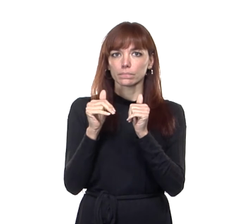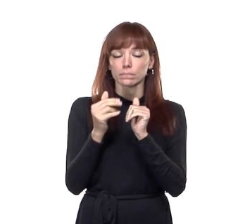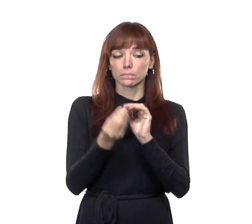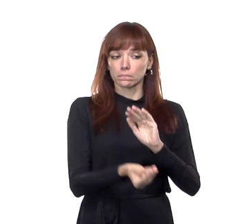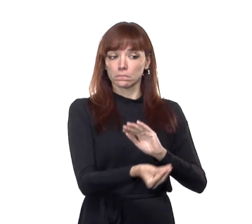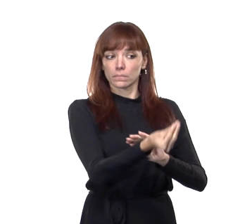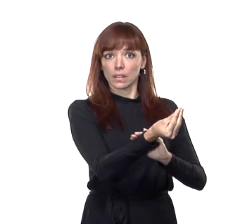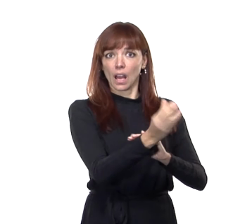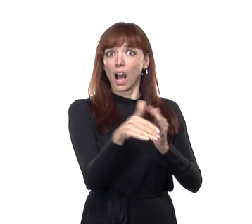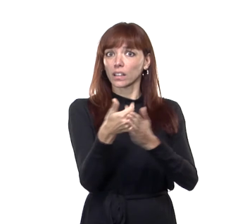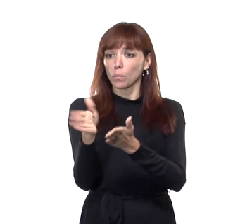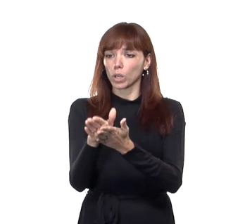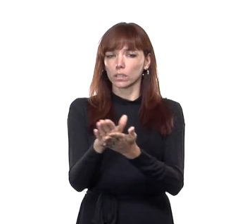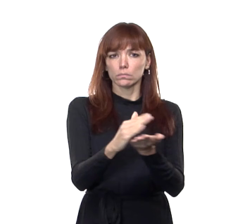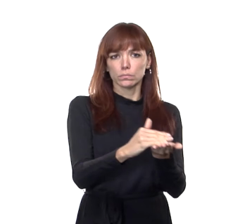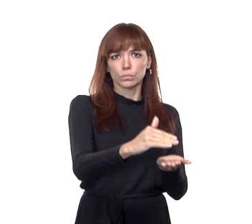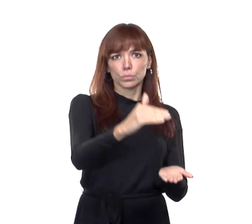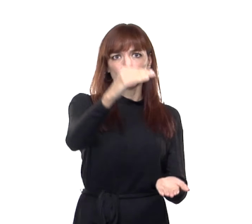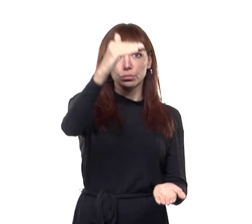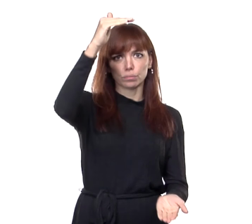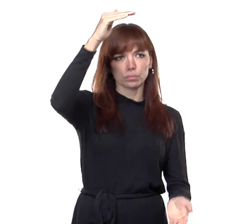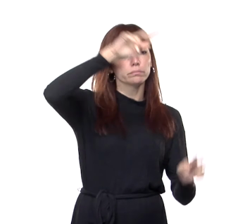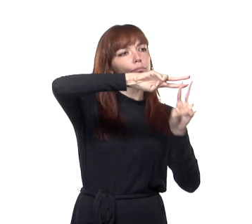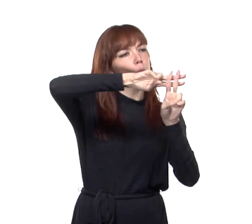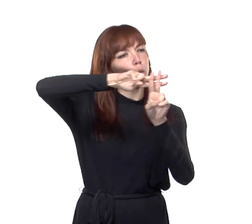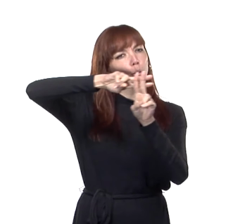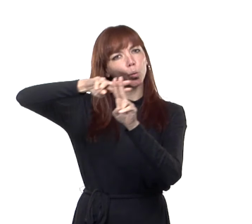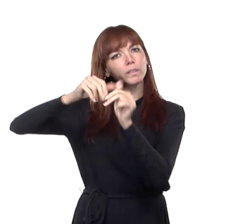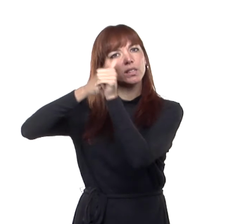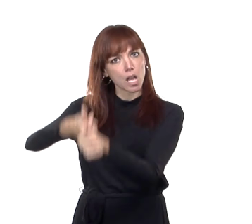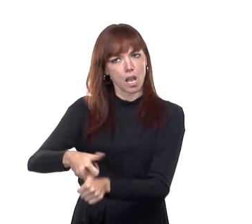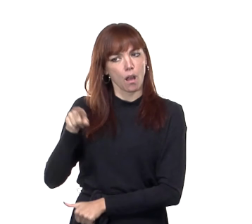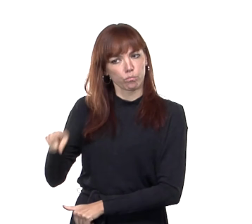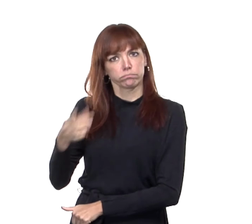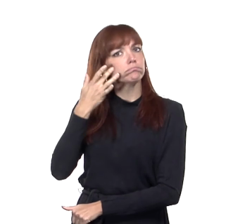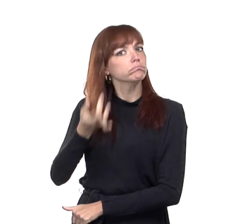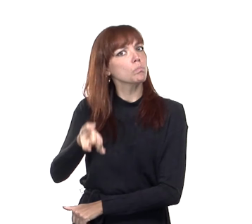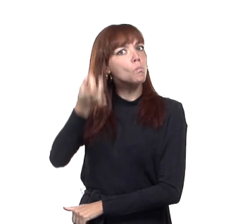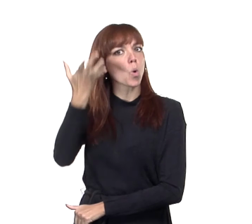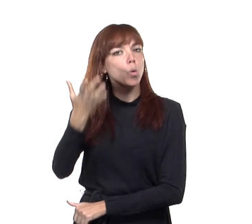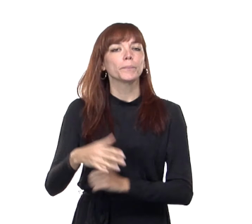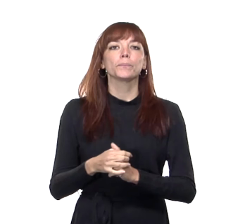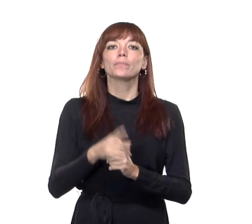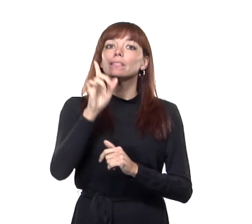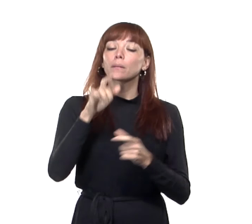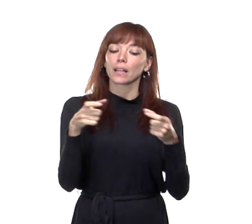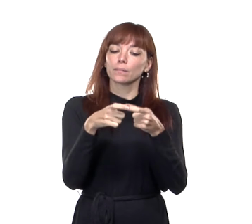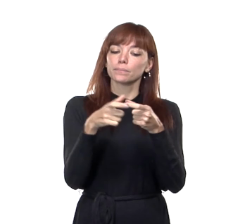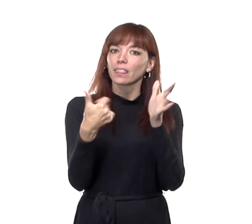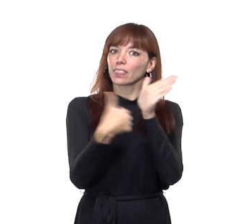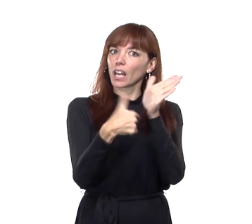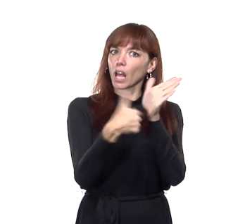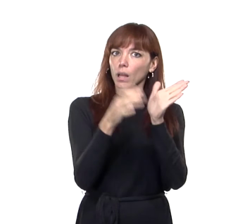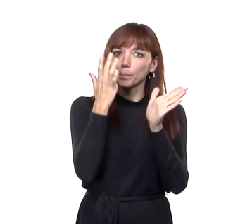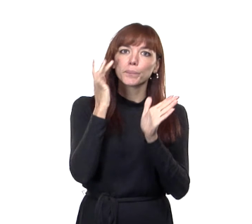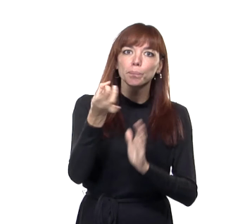hasta la tumba fue la persona que inventó las tarjetas de identificación